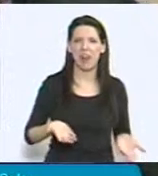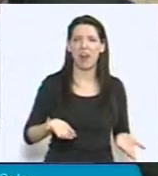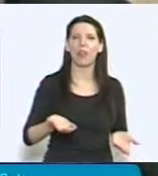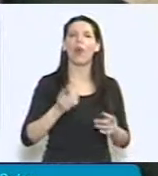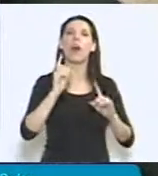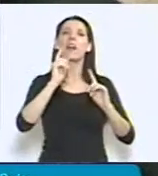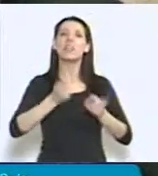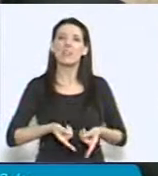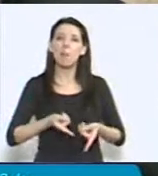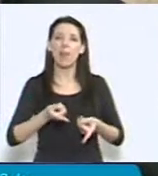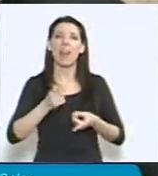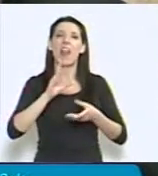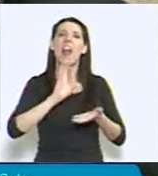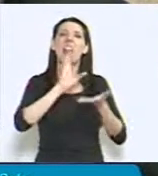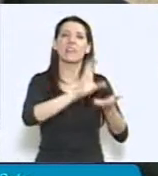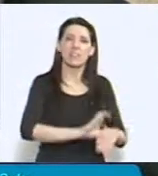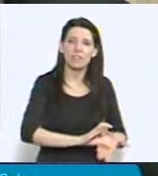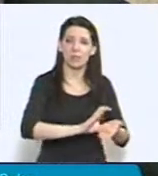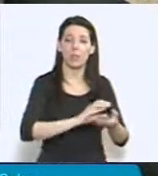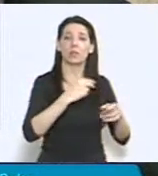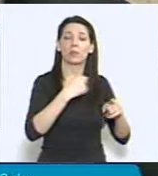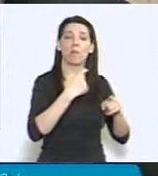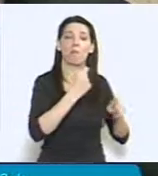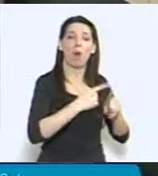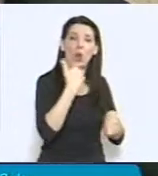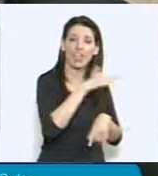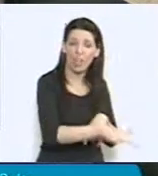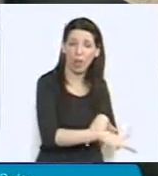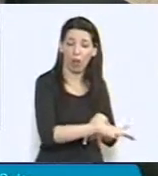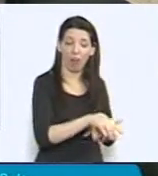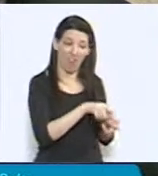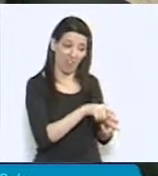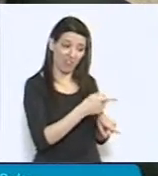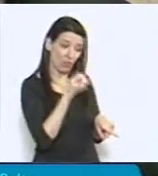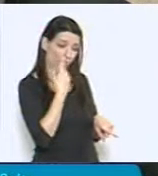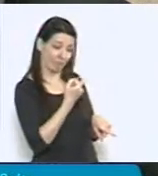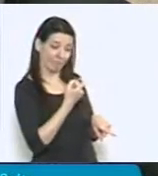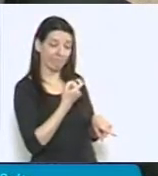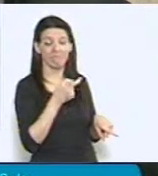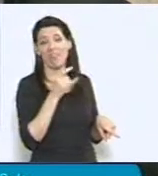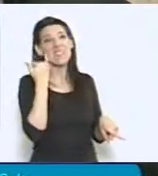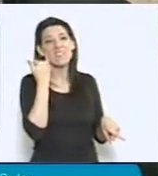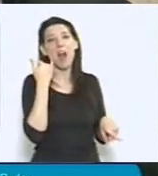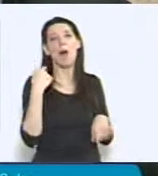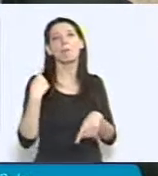pobreza provocada por la política económica de este gobierno.